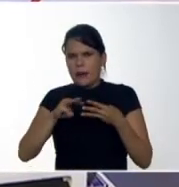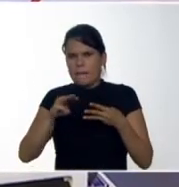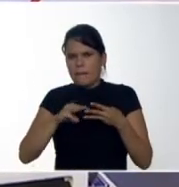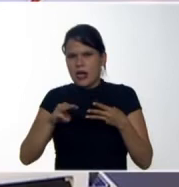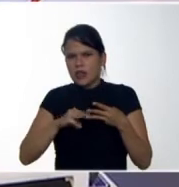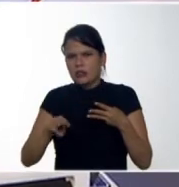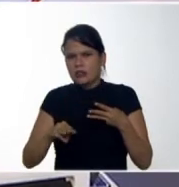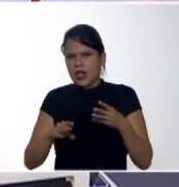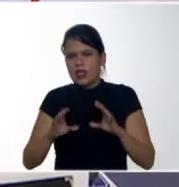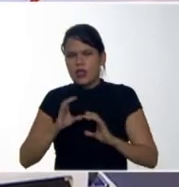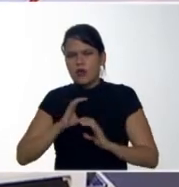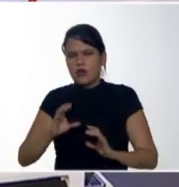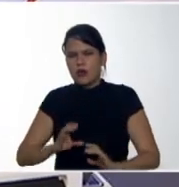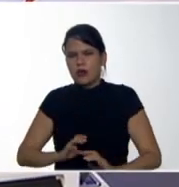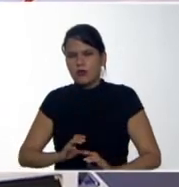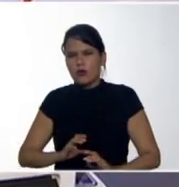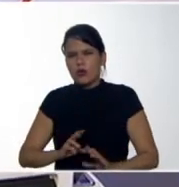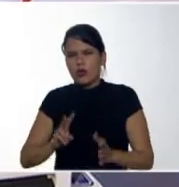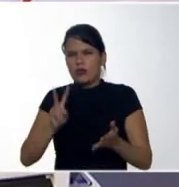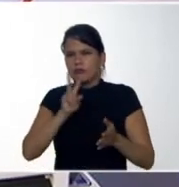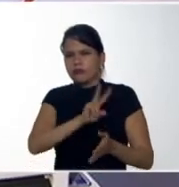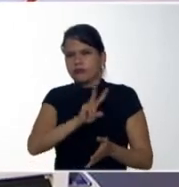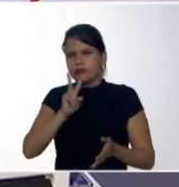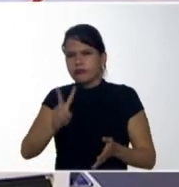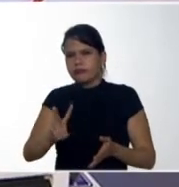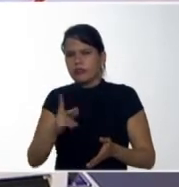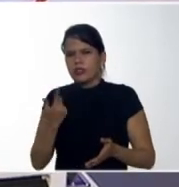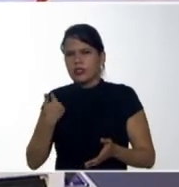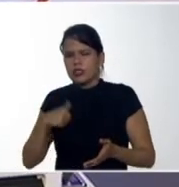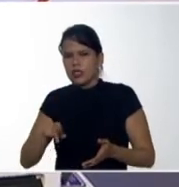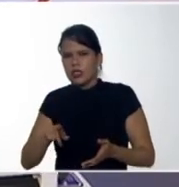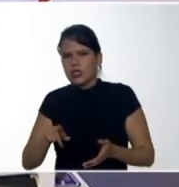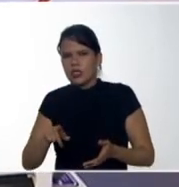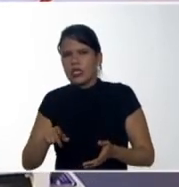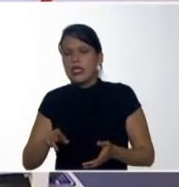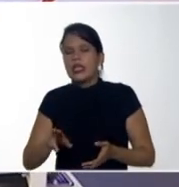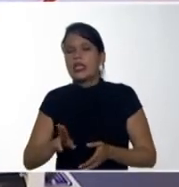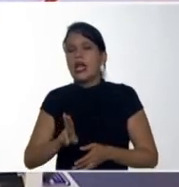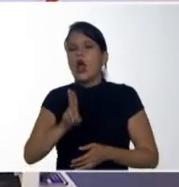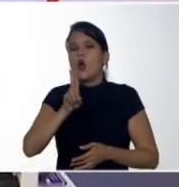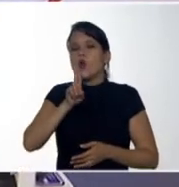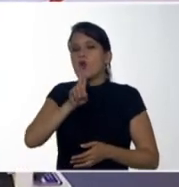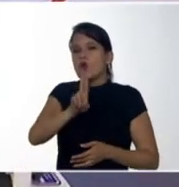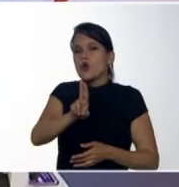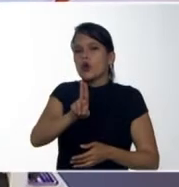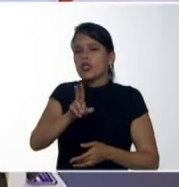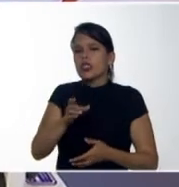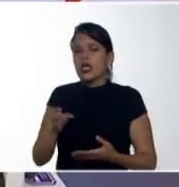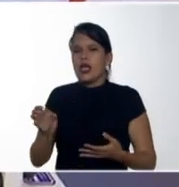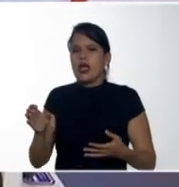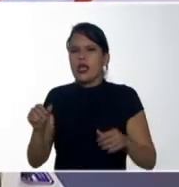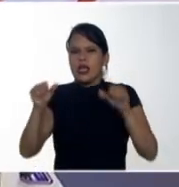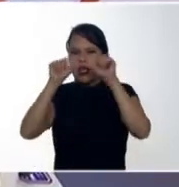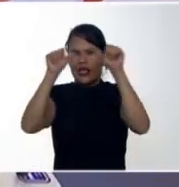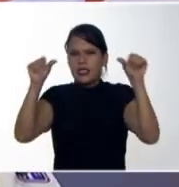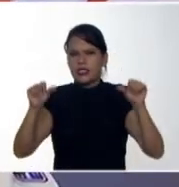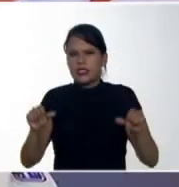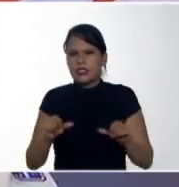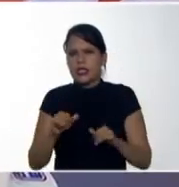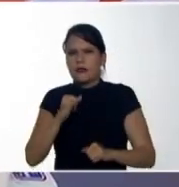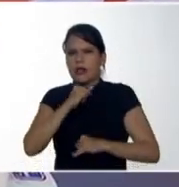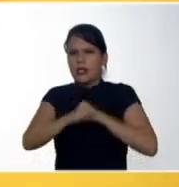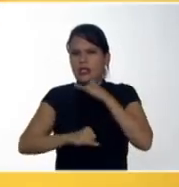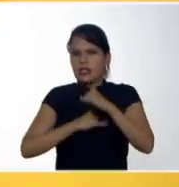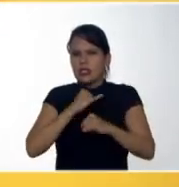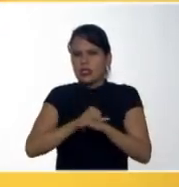la rapidez que adquiere. Y la unidad en el Sistema Internacional de Unidades